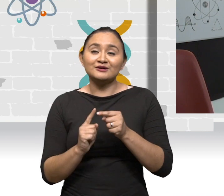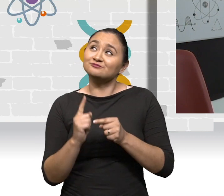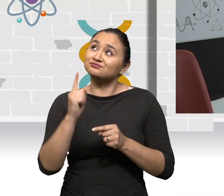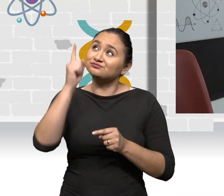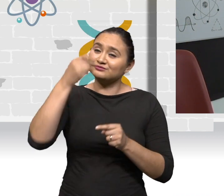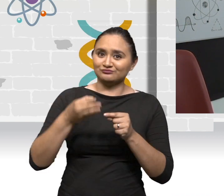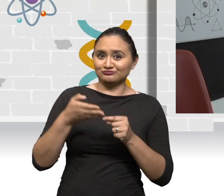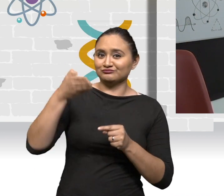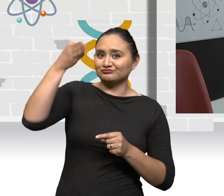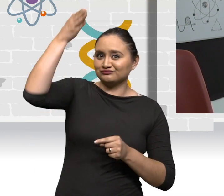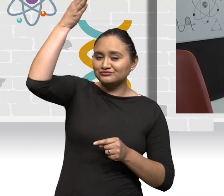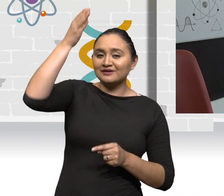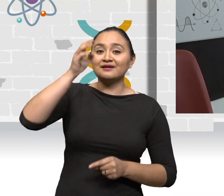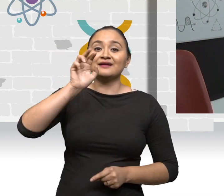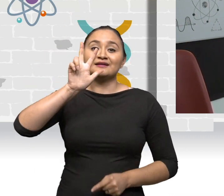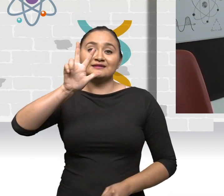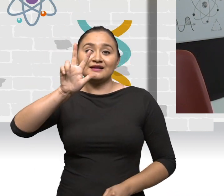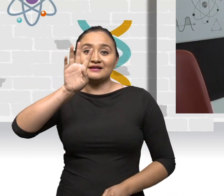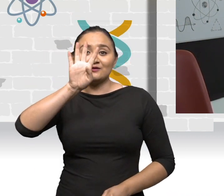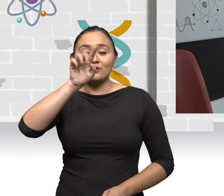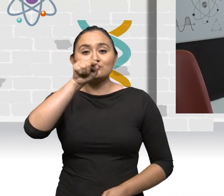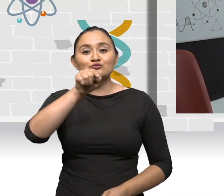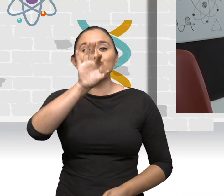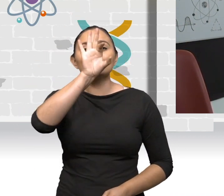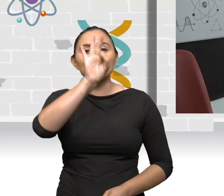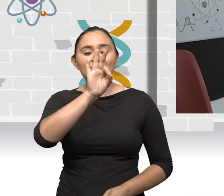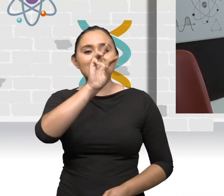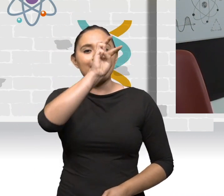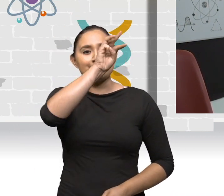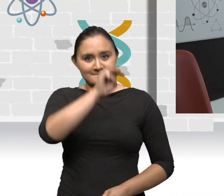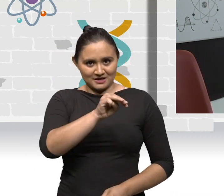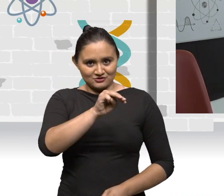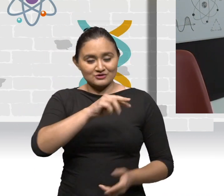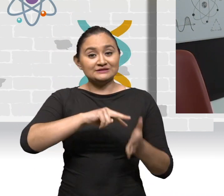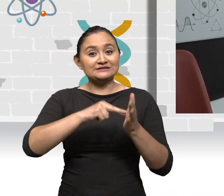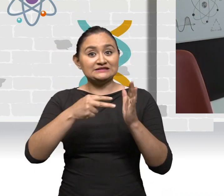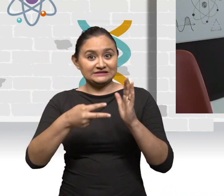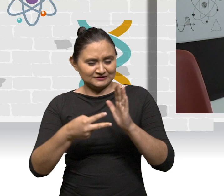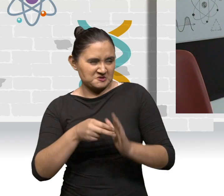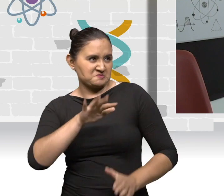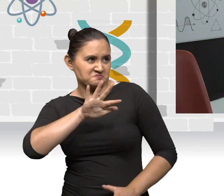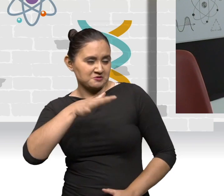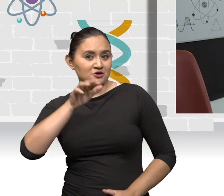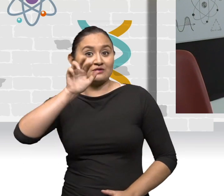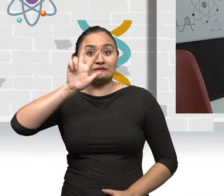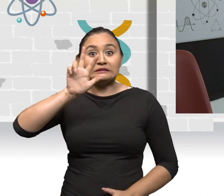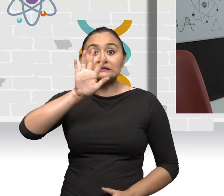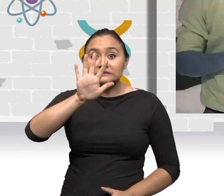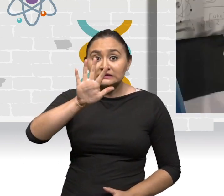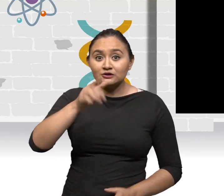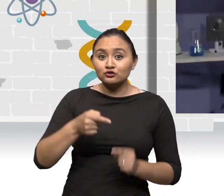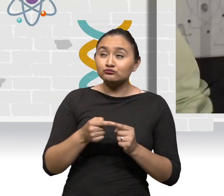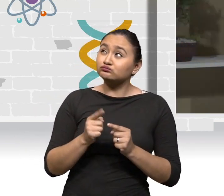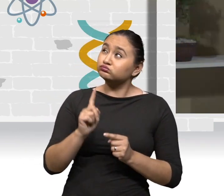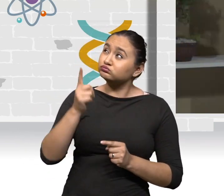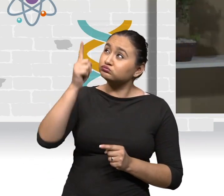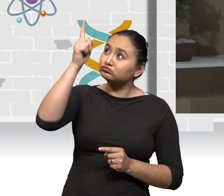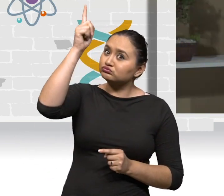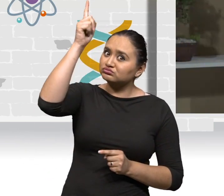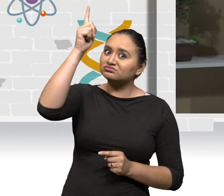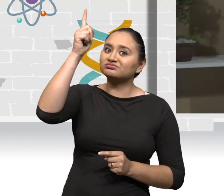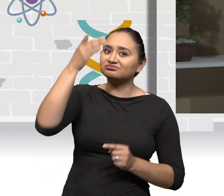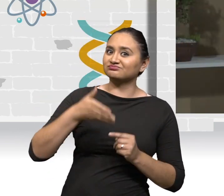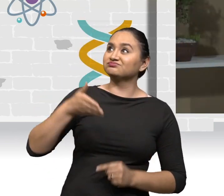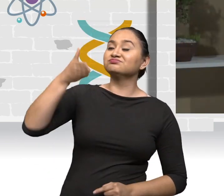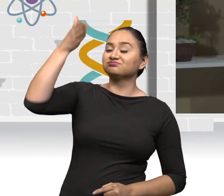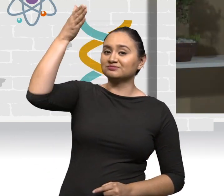altura máxima de 34,9 metros, es decir, aproximadamente 35 metros de altura. En la clase de